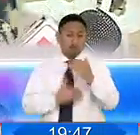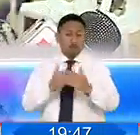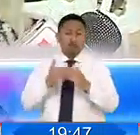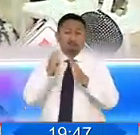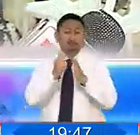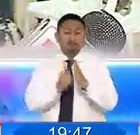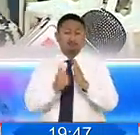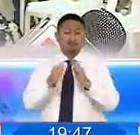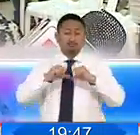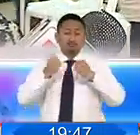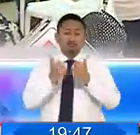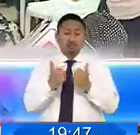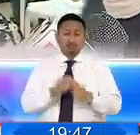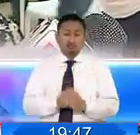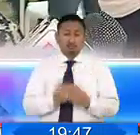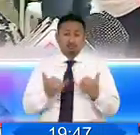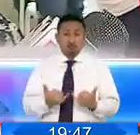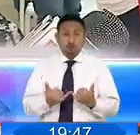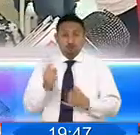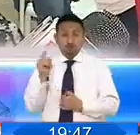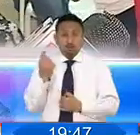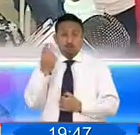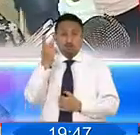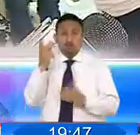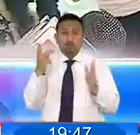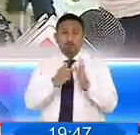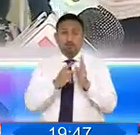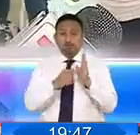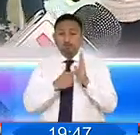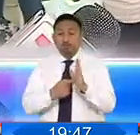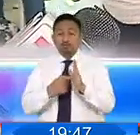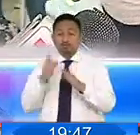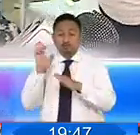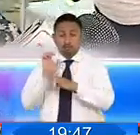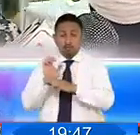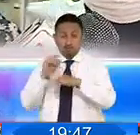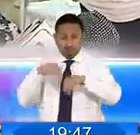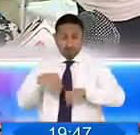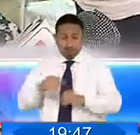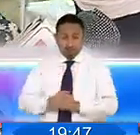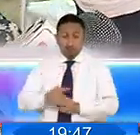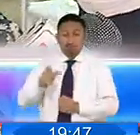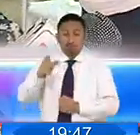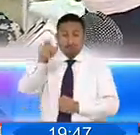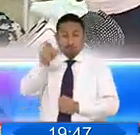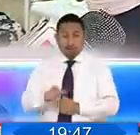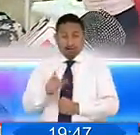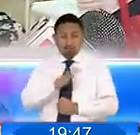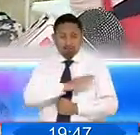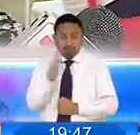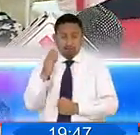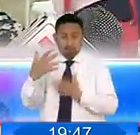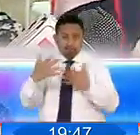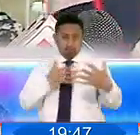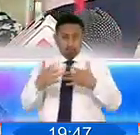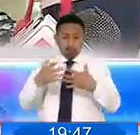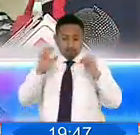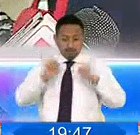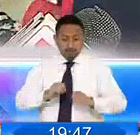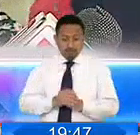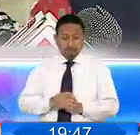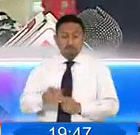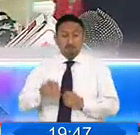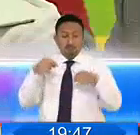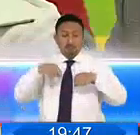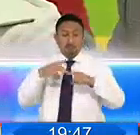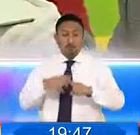agenda legislativa. Pero por el momento es demostrar al país que la gente honesta, que la gente transparente quiere inaugurar la